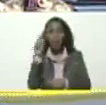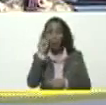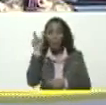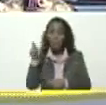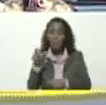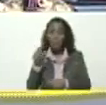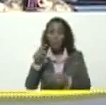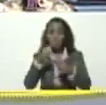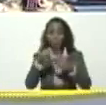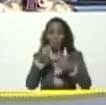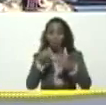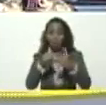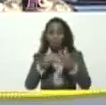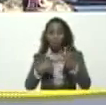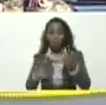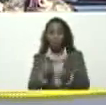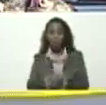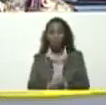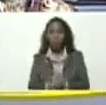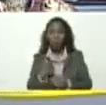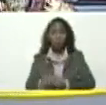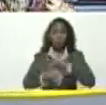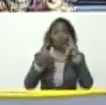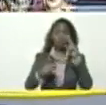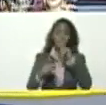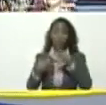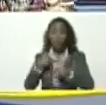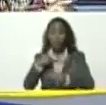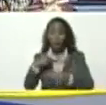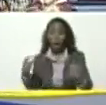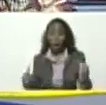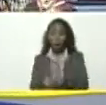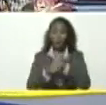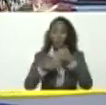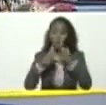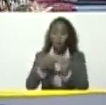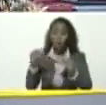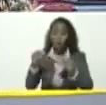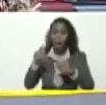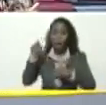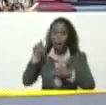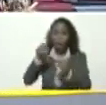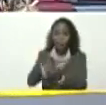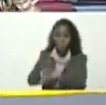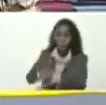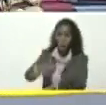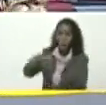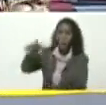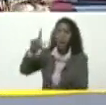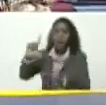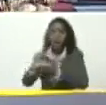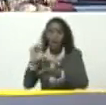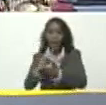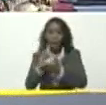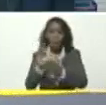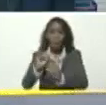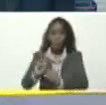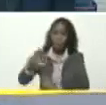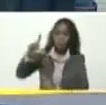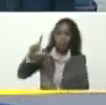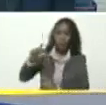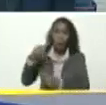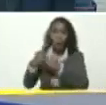Herrera, impresionante, Ernesto. Me encontré con toda esta libradada de Earle Herrera.